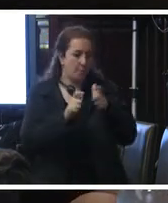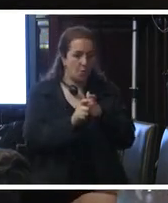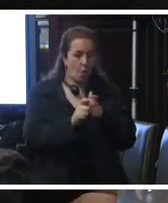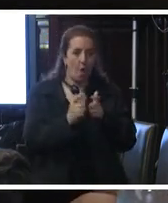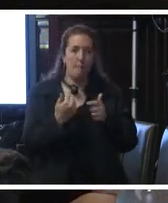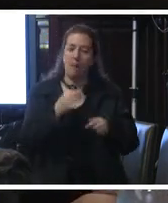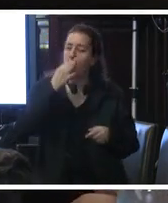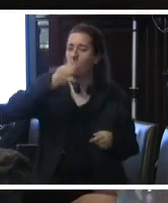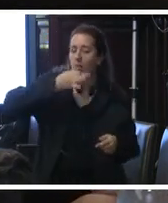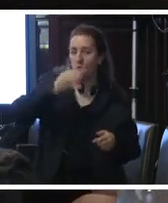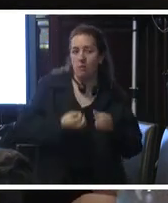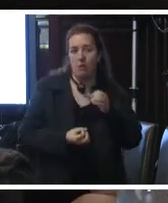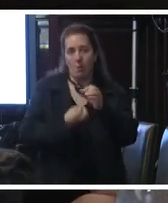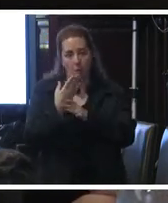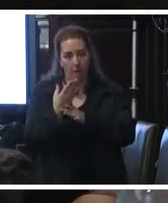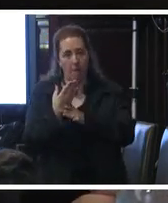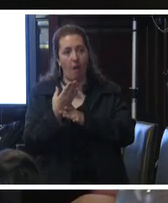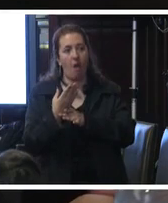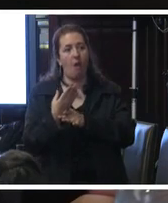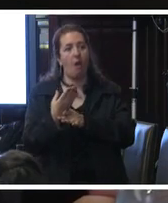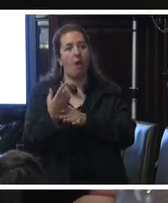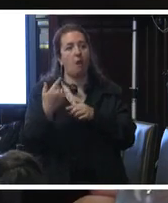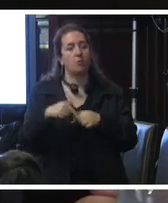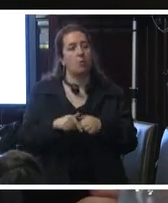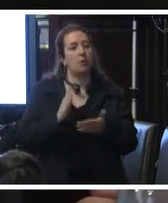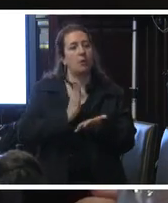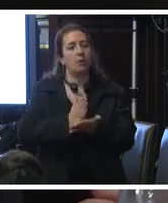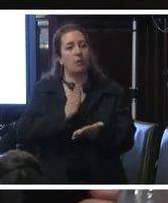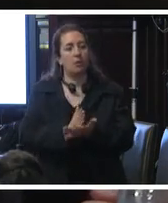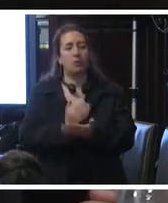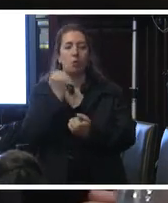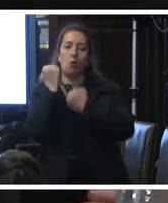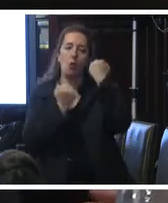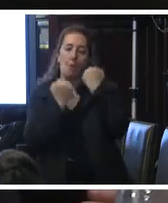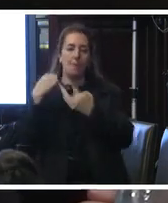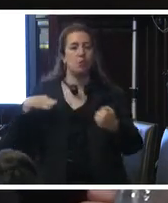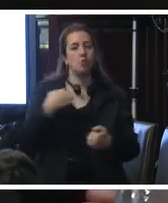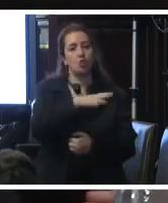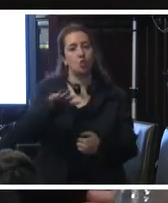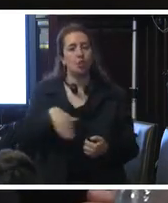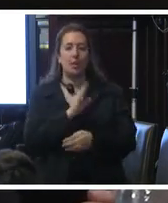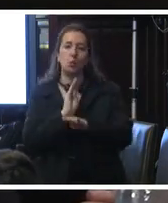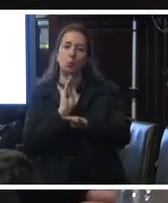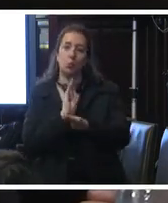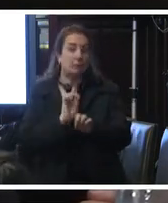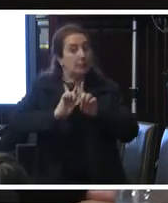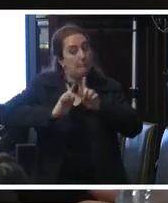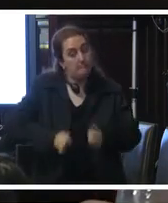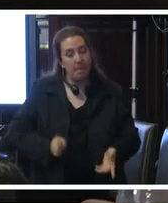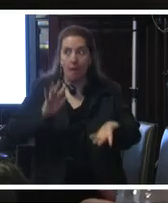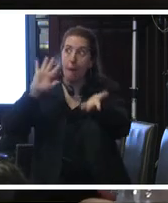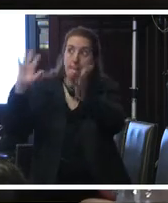para esta relatoría nueva, relatoría especial sobre derechos económicos, sociales, culturales y